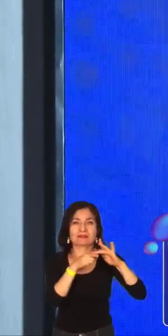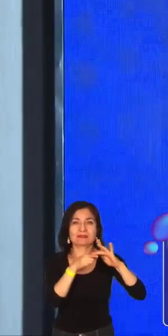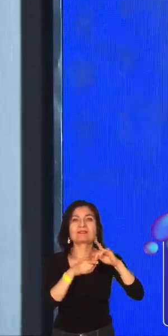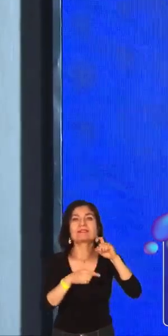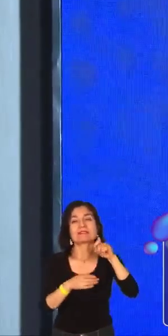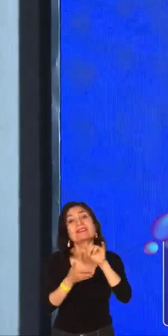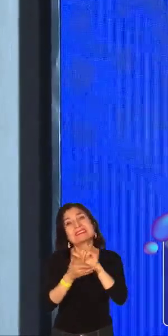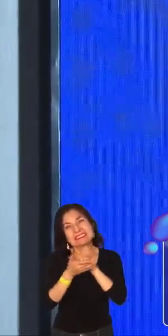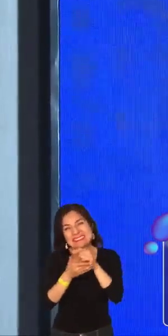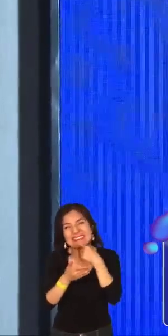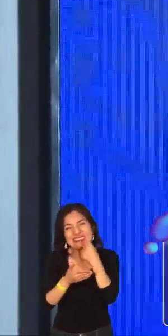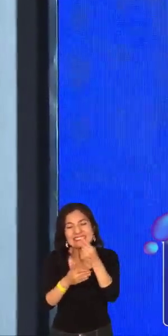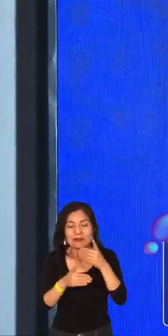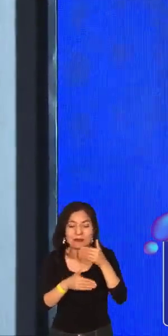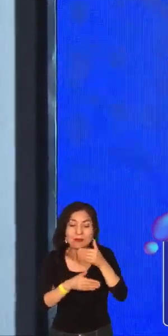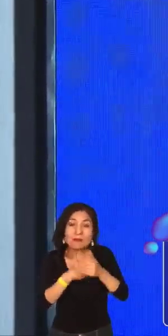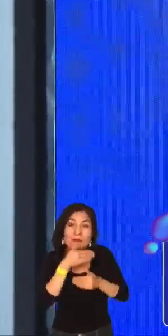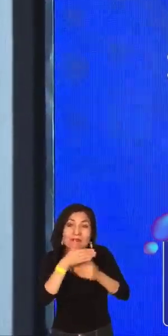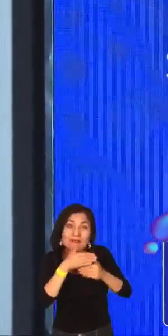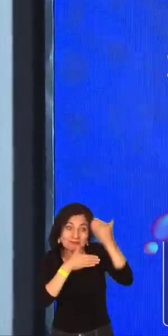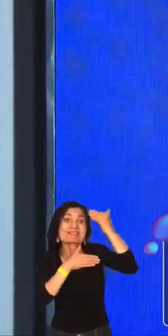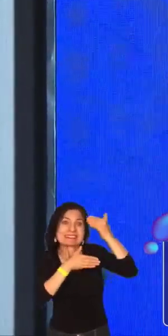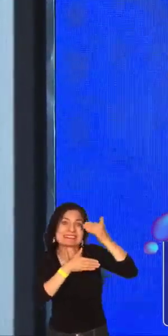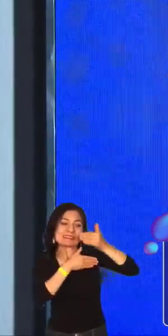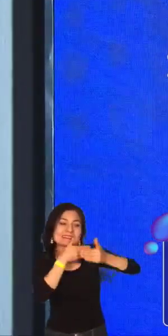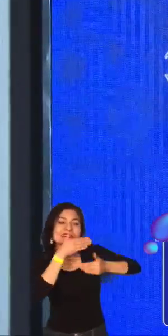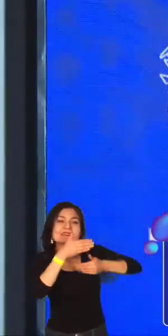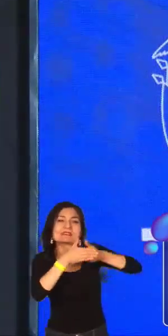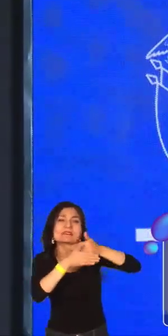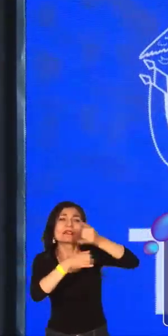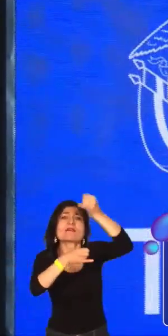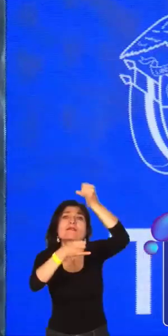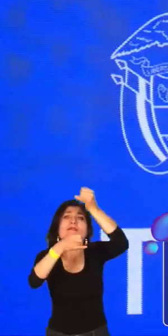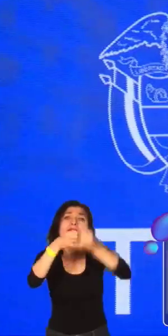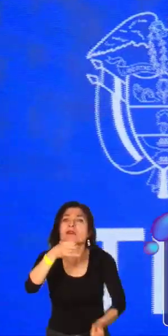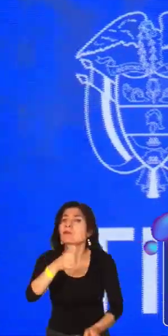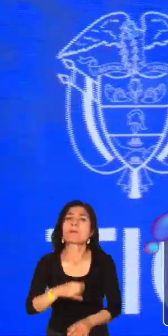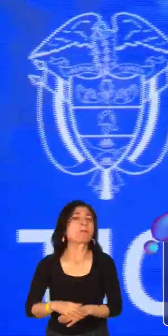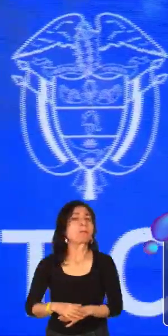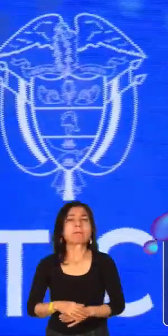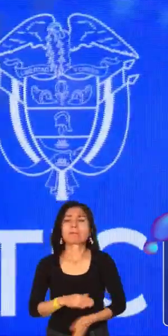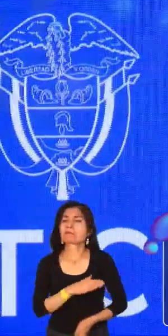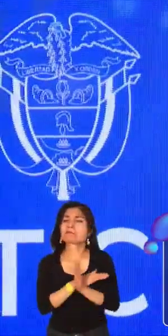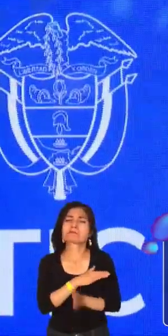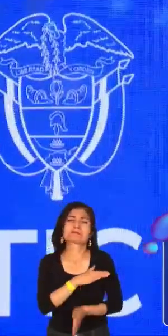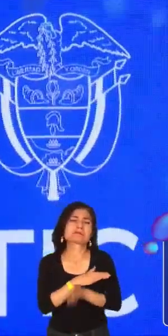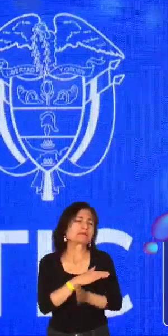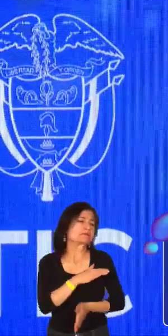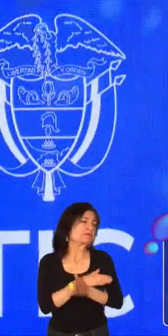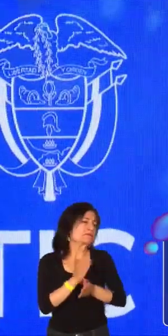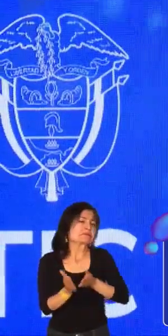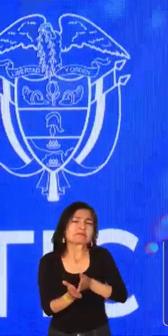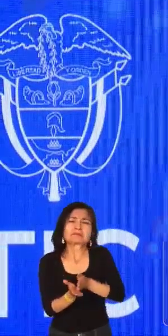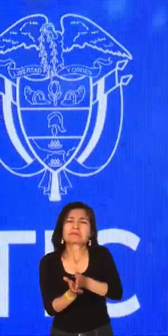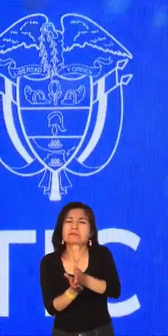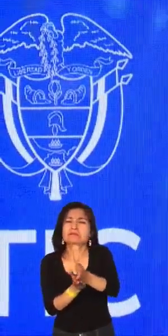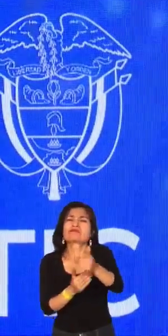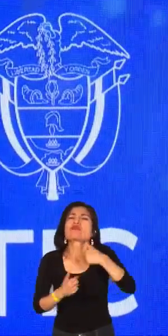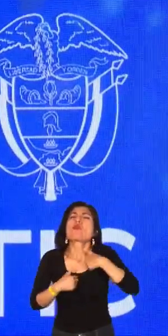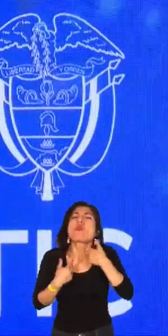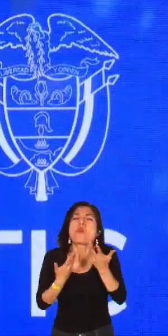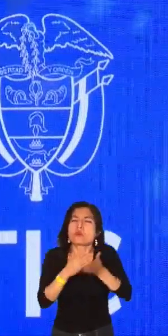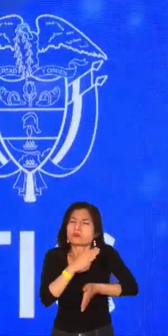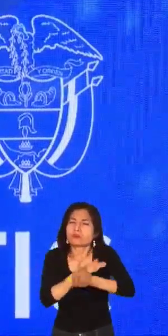es un proceso que inicia pero nunca termina. ¿Cómo puedo seguir mejorando? ¿Cómo puedo seguir iterando,